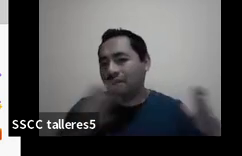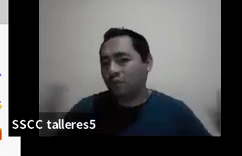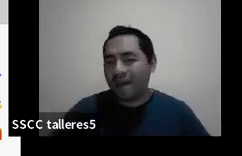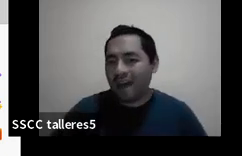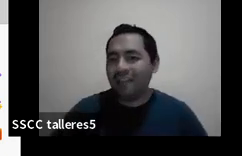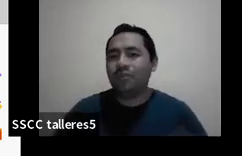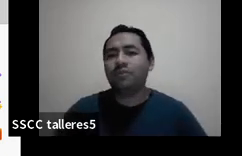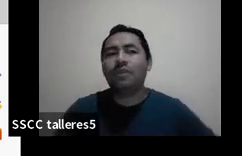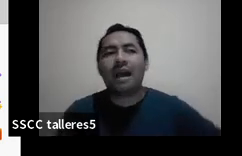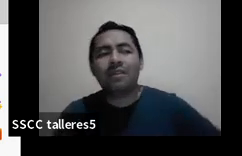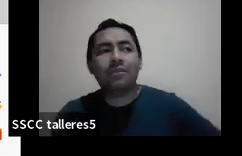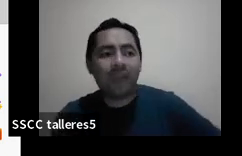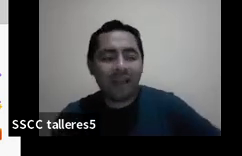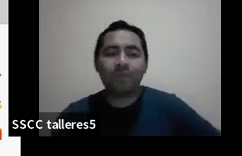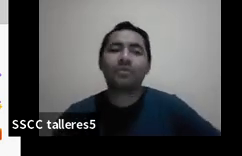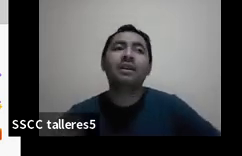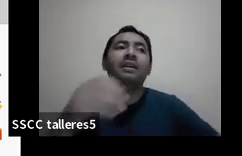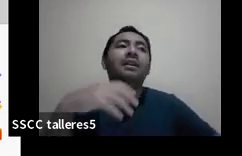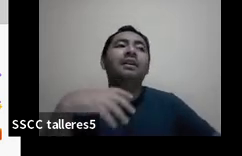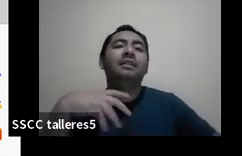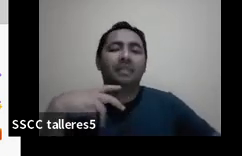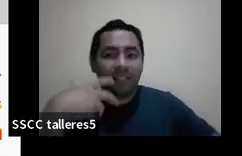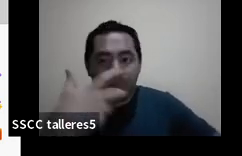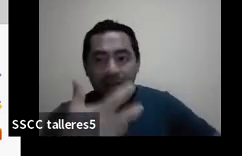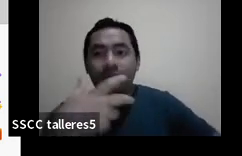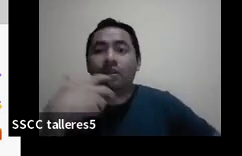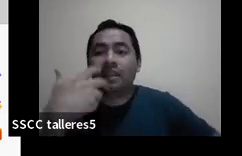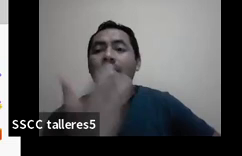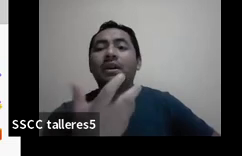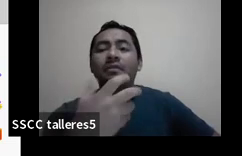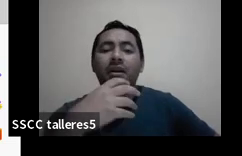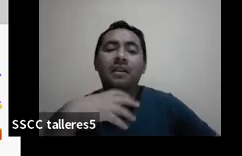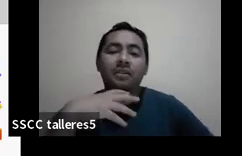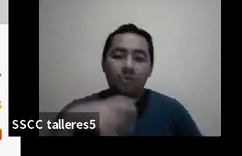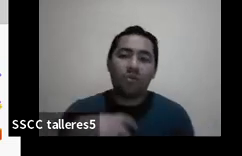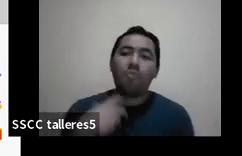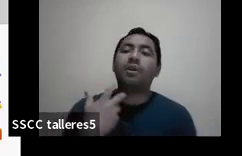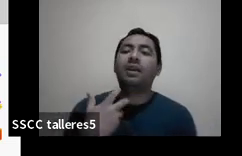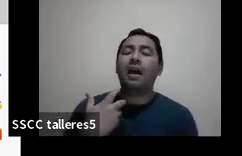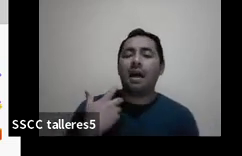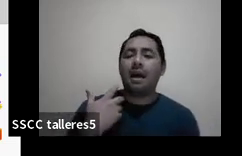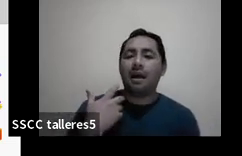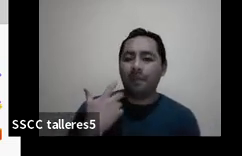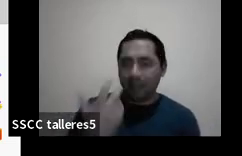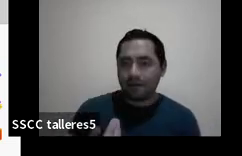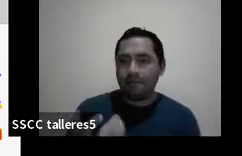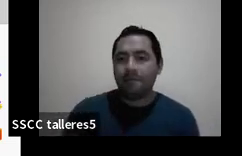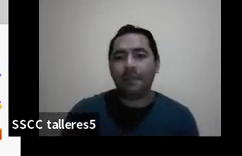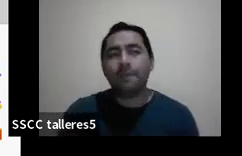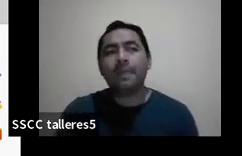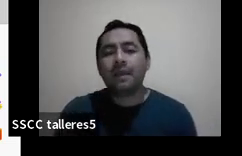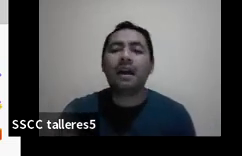hablar, no, o sea, toma años, años, años de tratamiento y terapias para que su hijo pueda